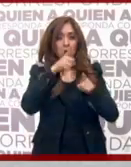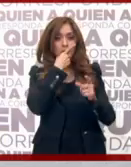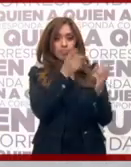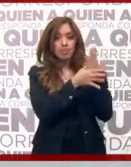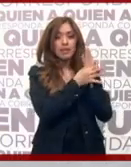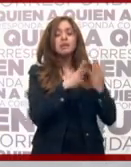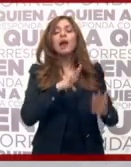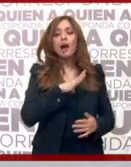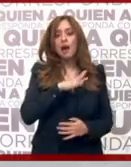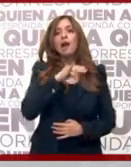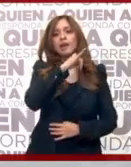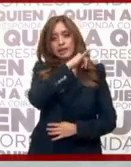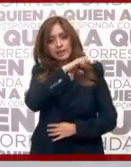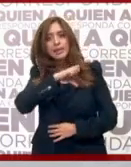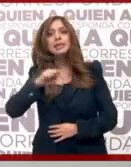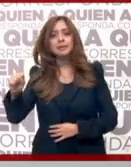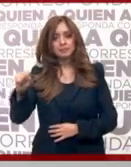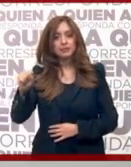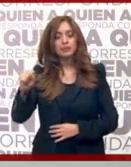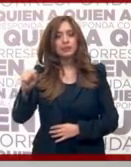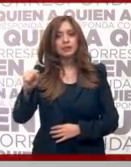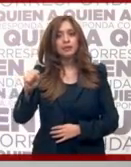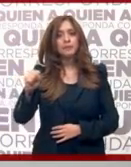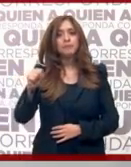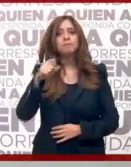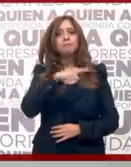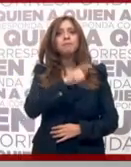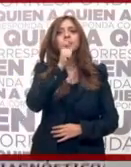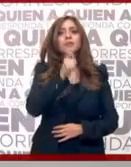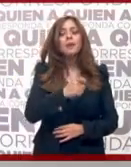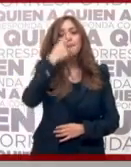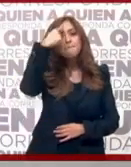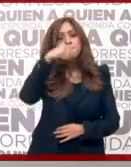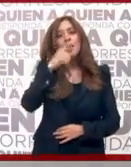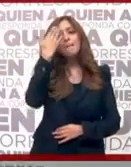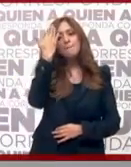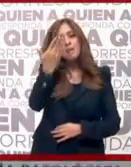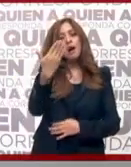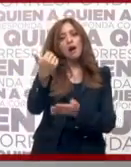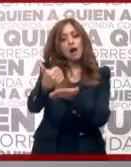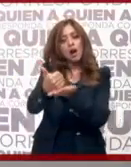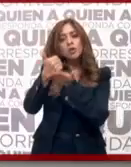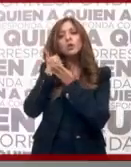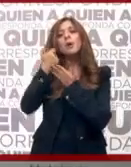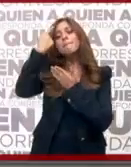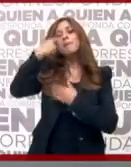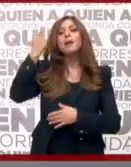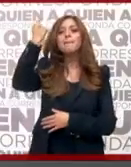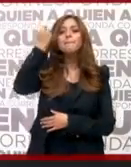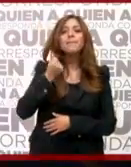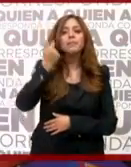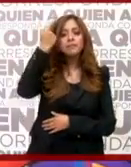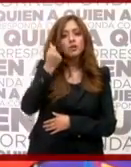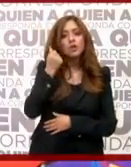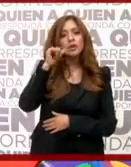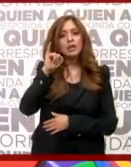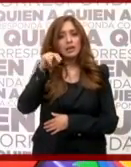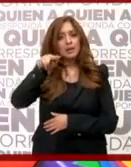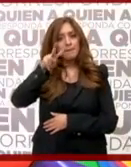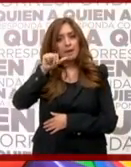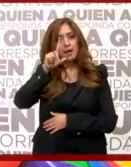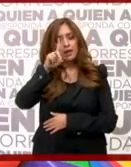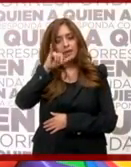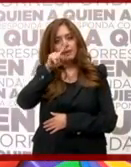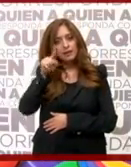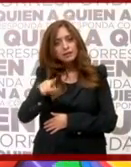del Instituto Mexicano del Seguro Social, el IMSS, a donde acudió para solicitar el trámite de la pensión por invalidez. En lo que me dice, pues